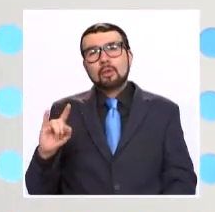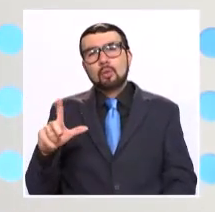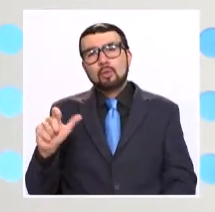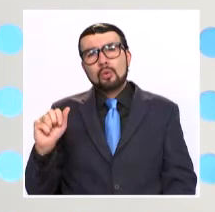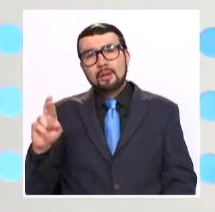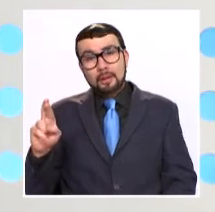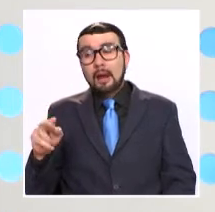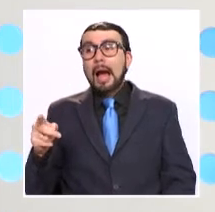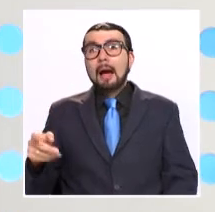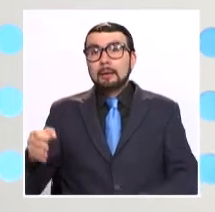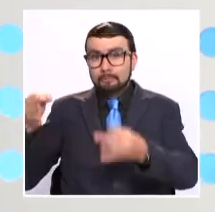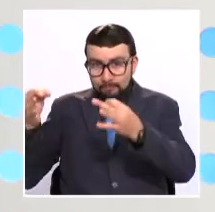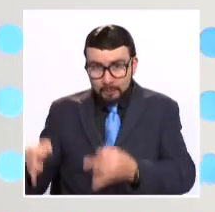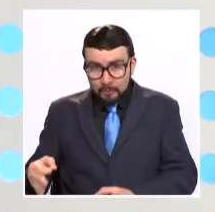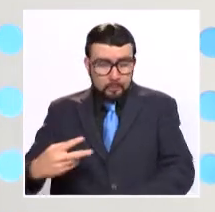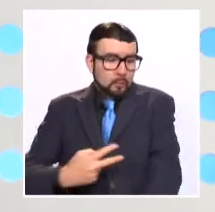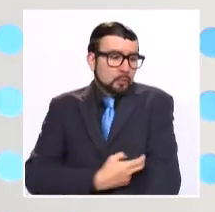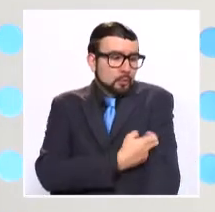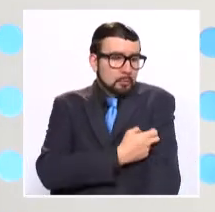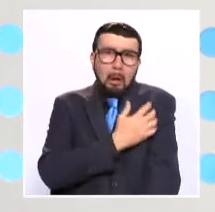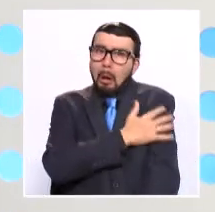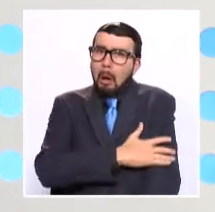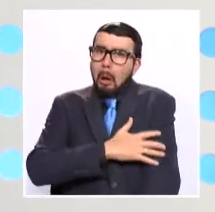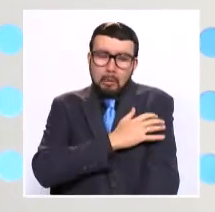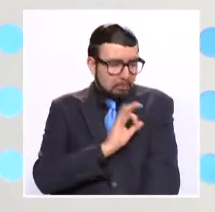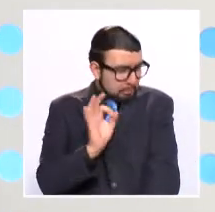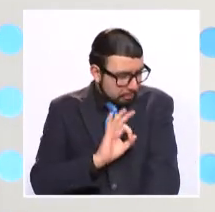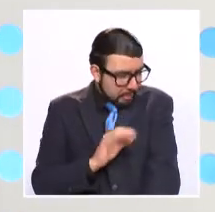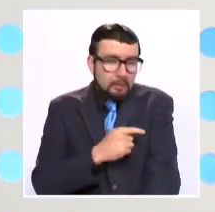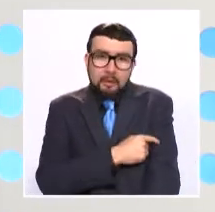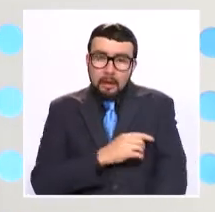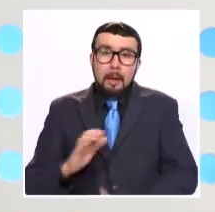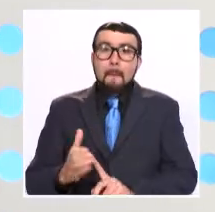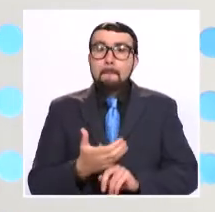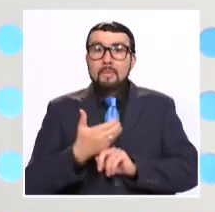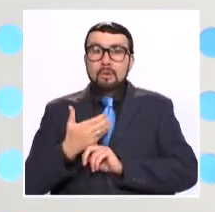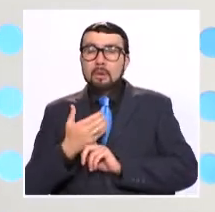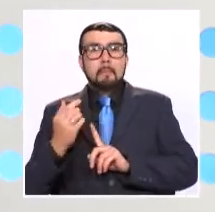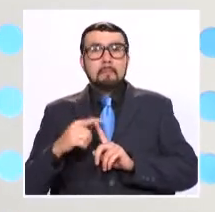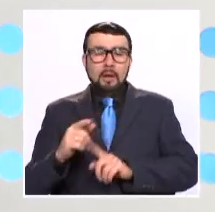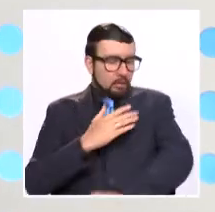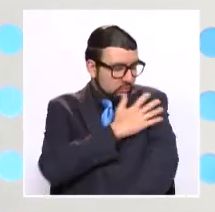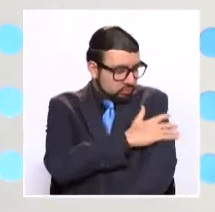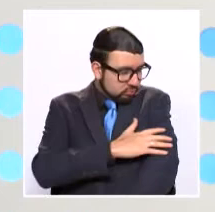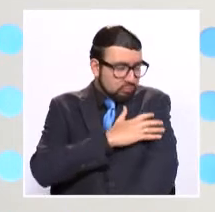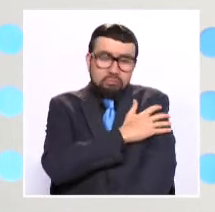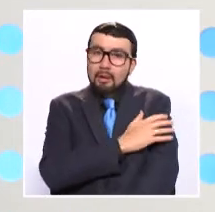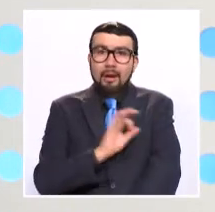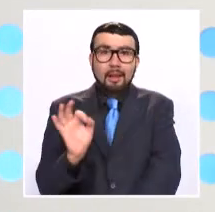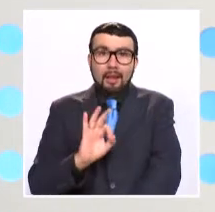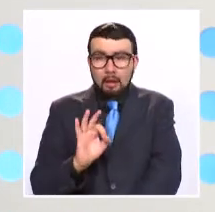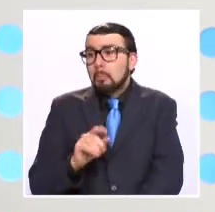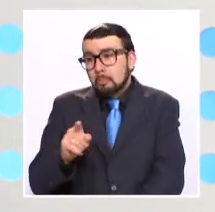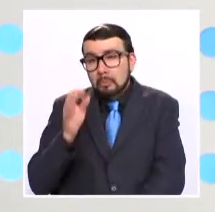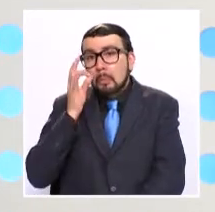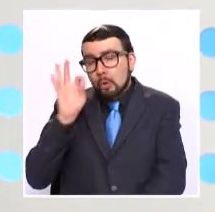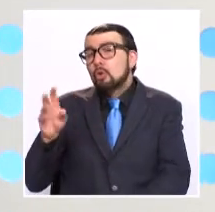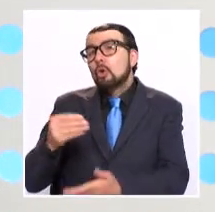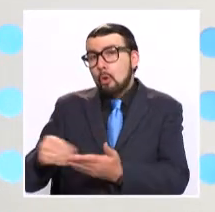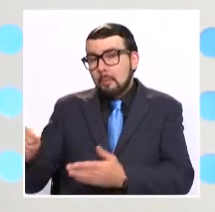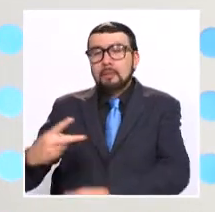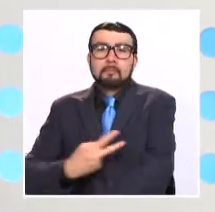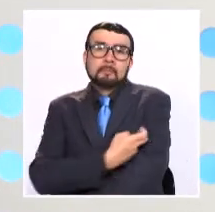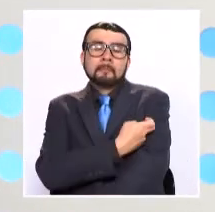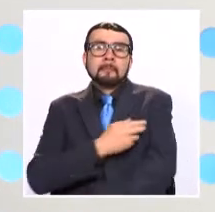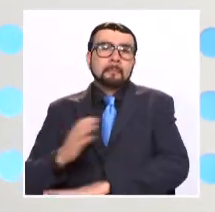me garantiza una respuesta inmunológica de protección, pero no una respuesta sistémica como la que ella nos ha manifestado en ese momento. María